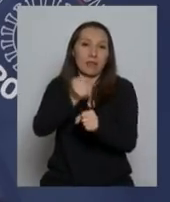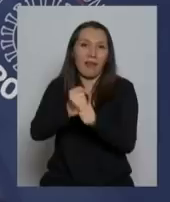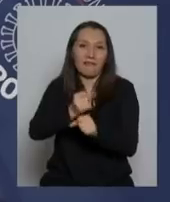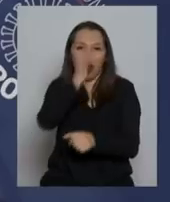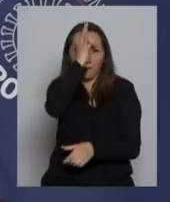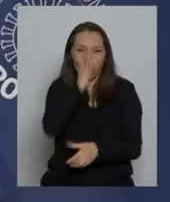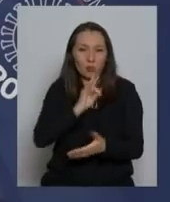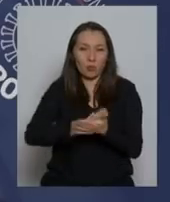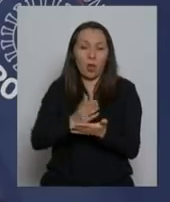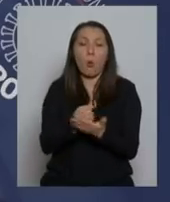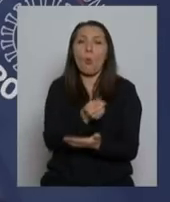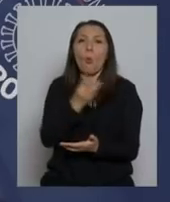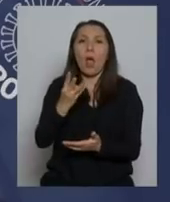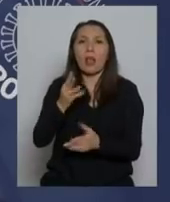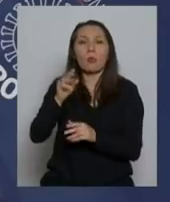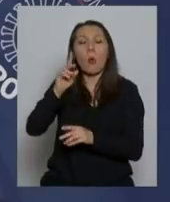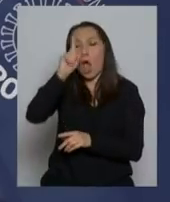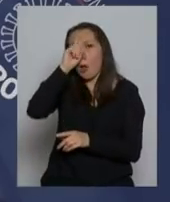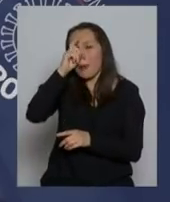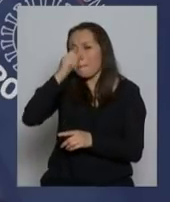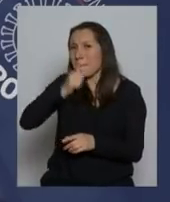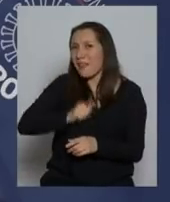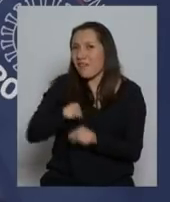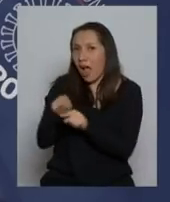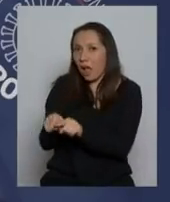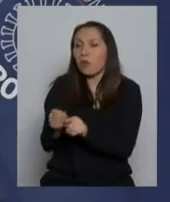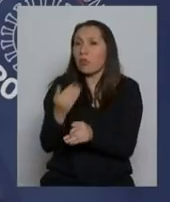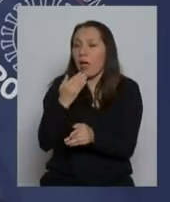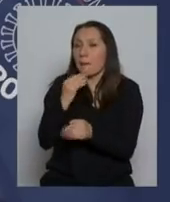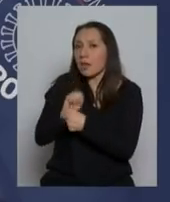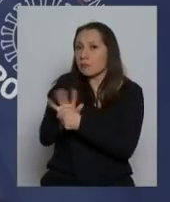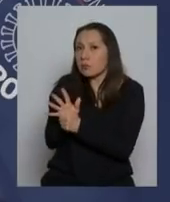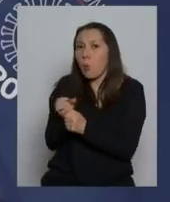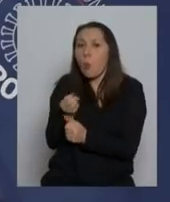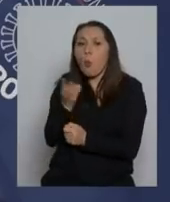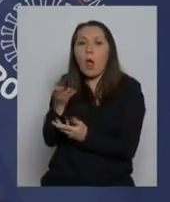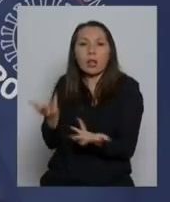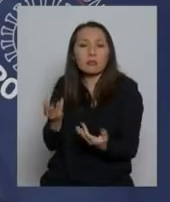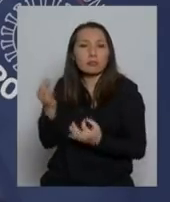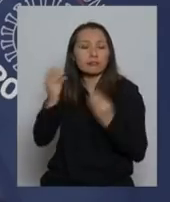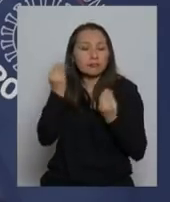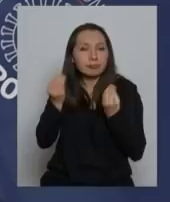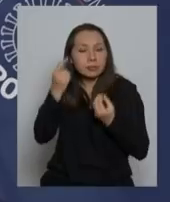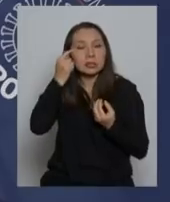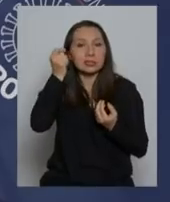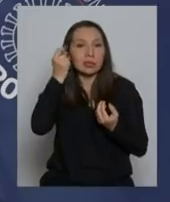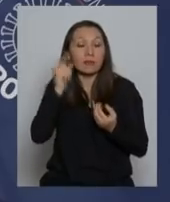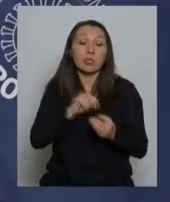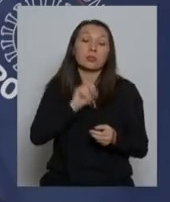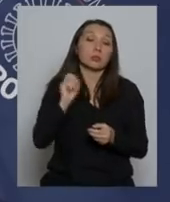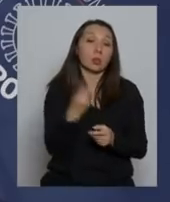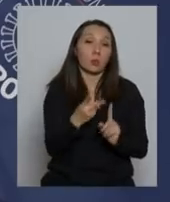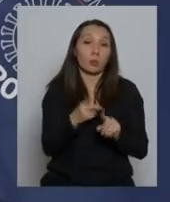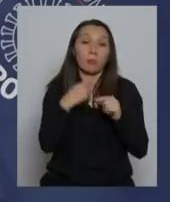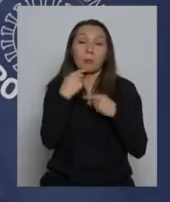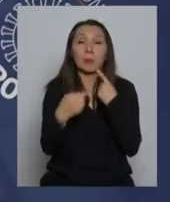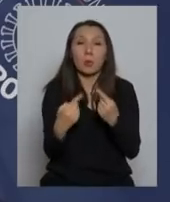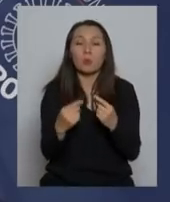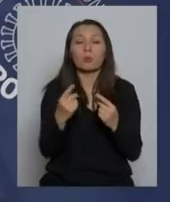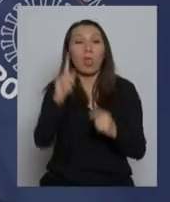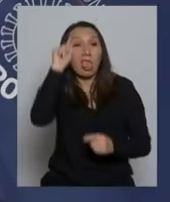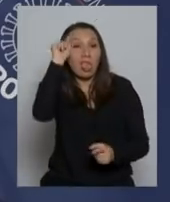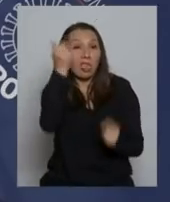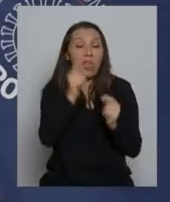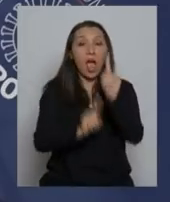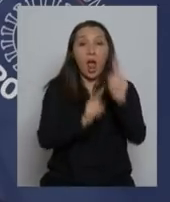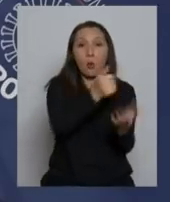salud, cuántos personal de salud privada está haciendo también se encuentra contagiada, y en un segundo tema preguntarle sobre